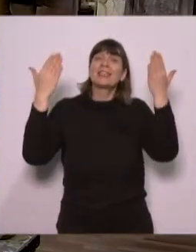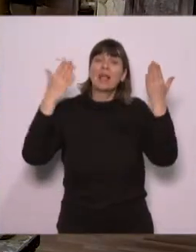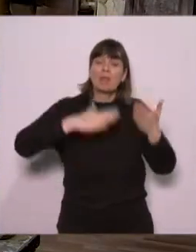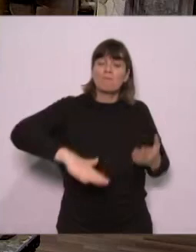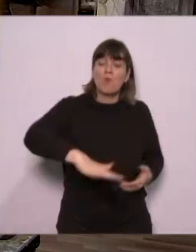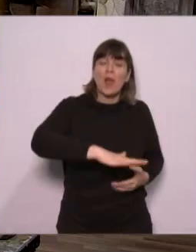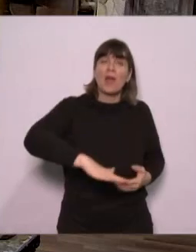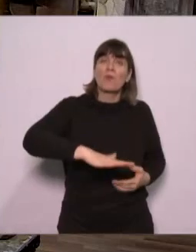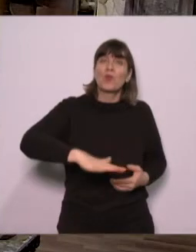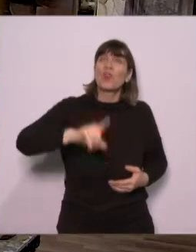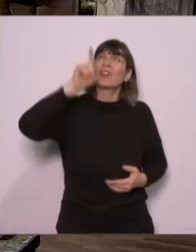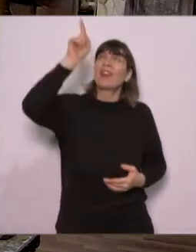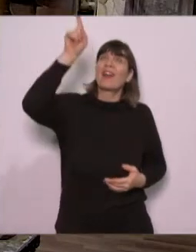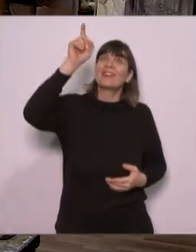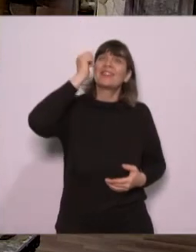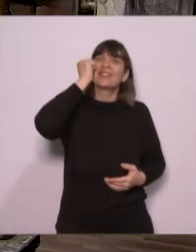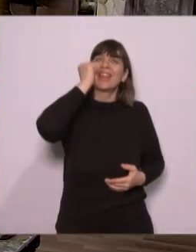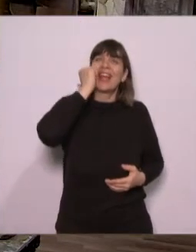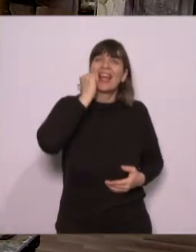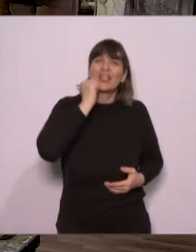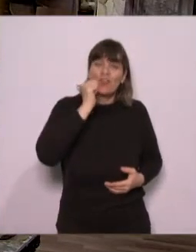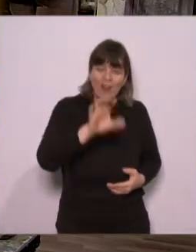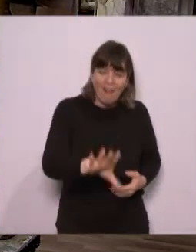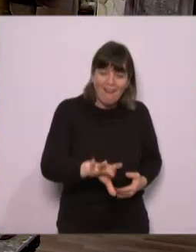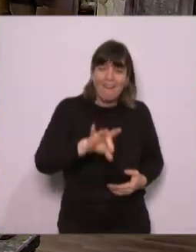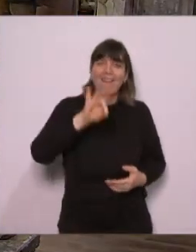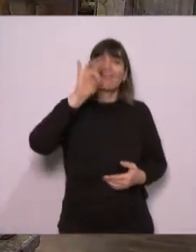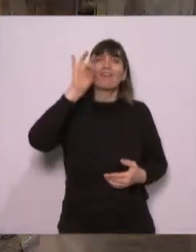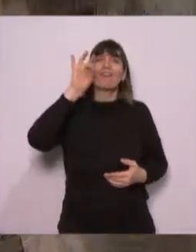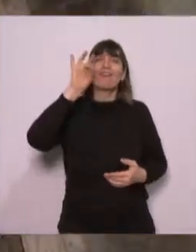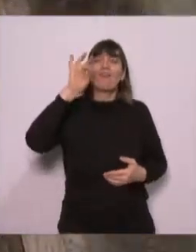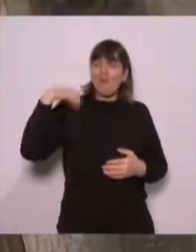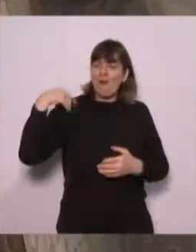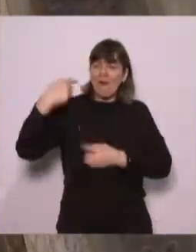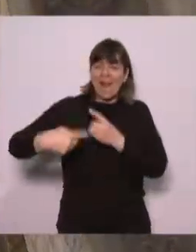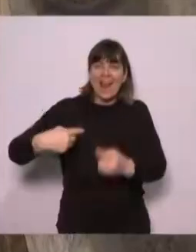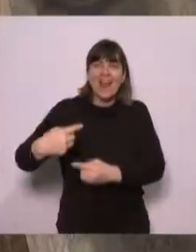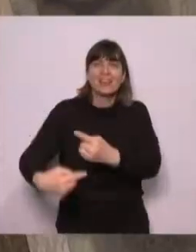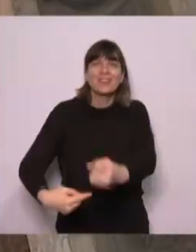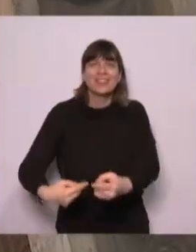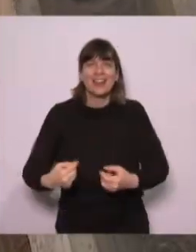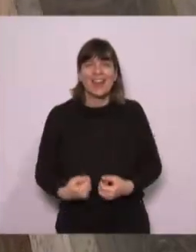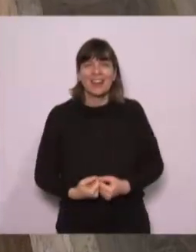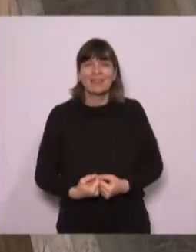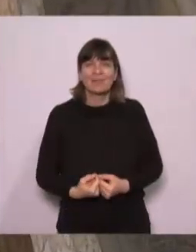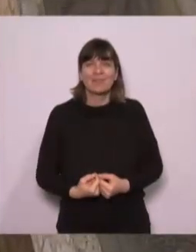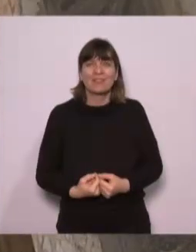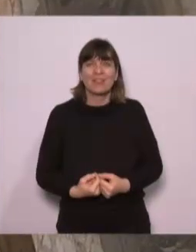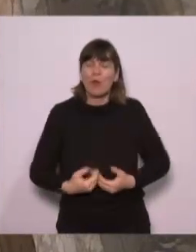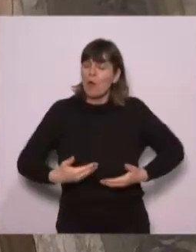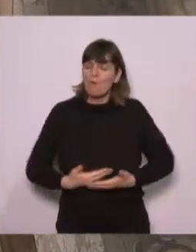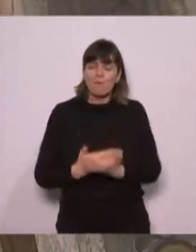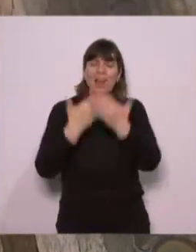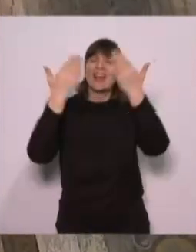Al pueblo que el Señor eligió como herencia.